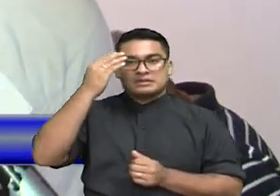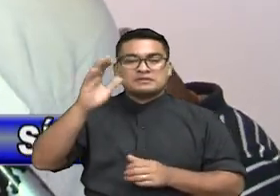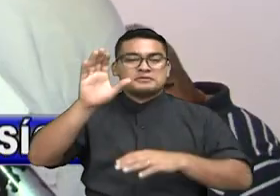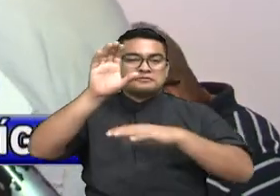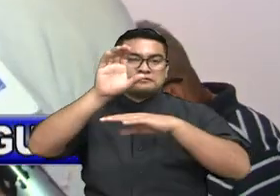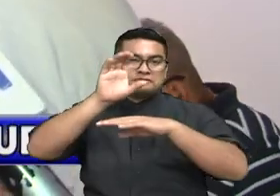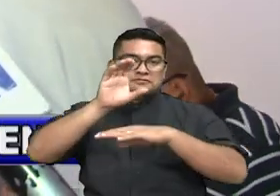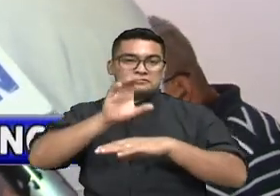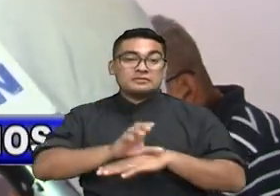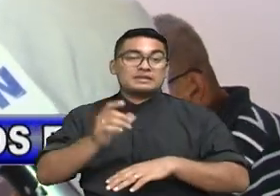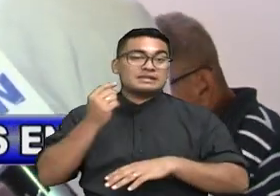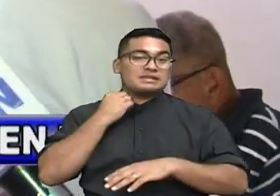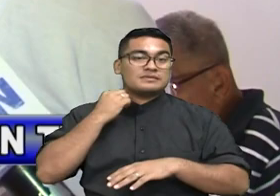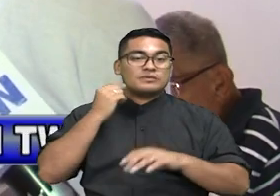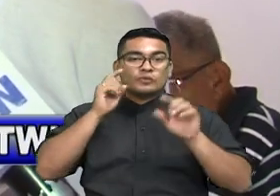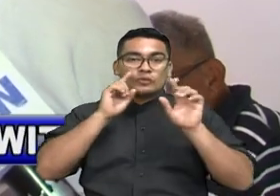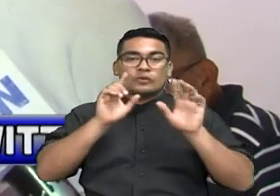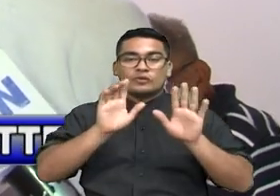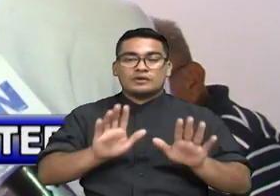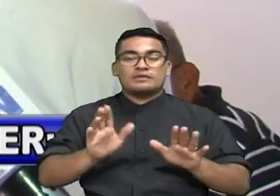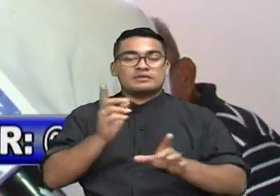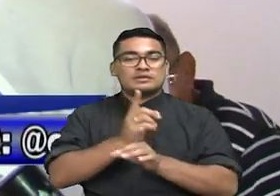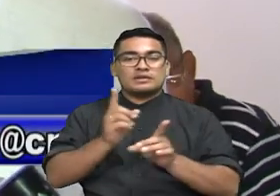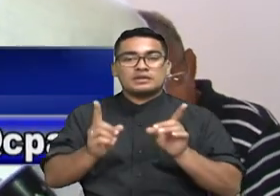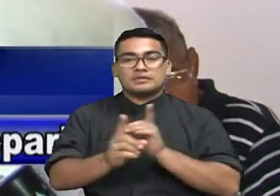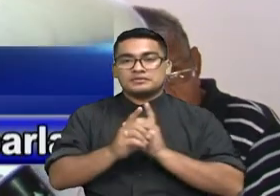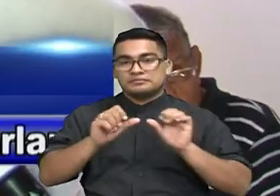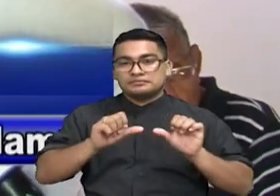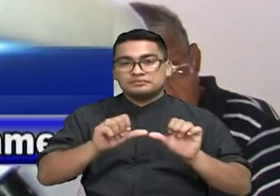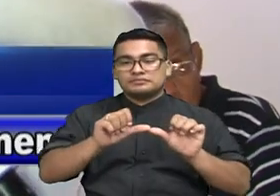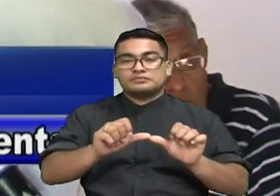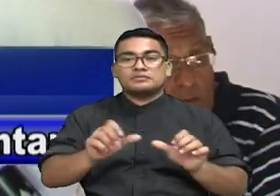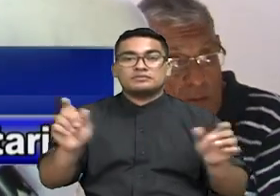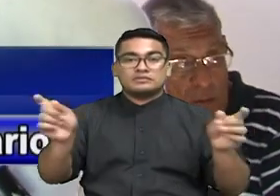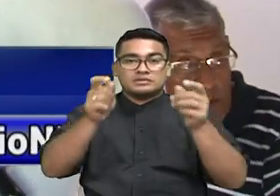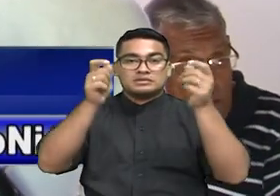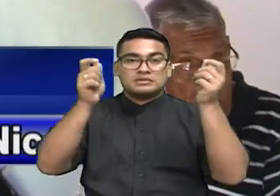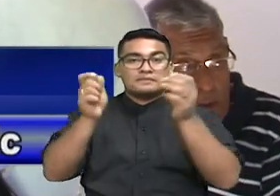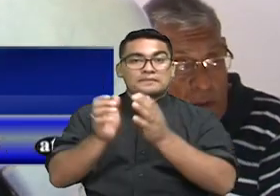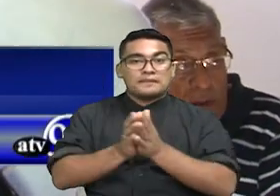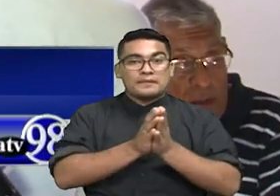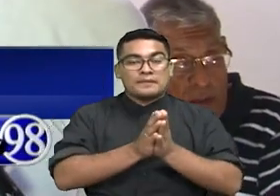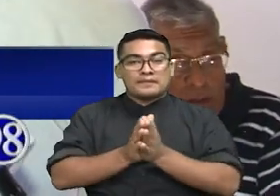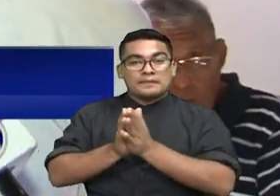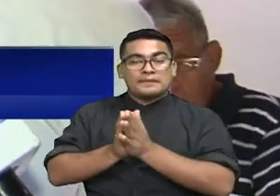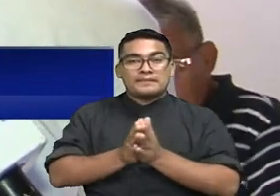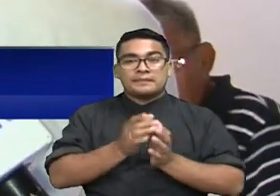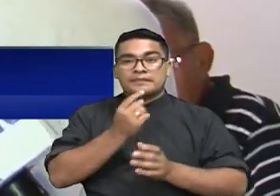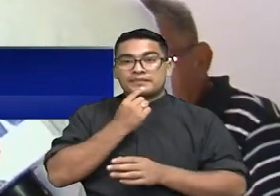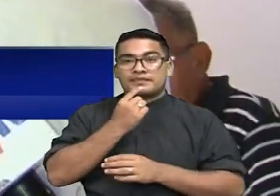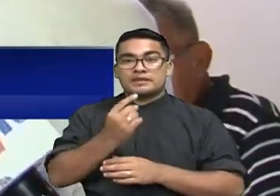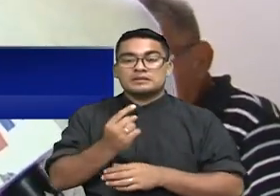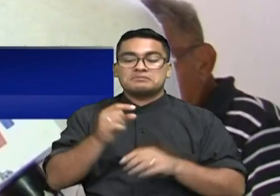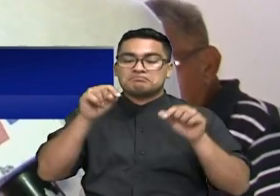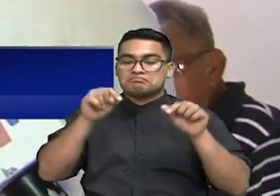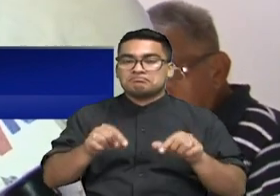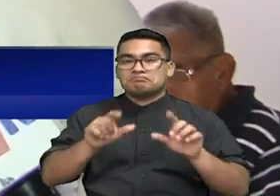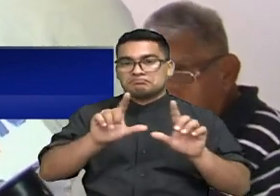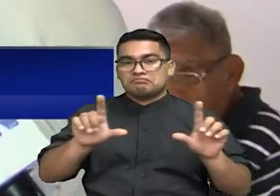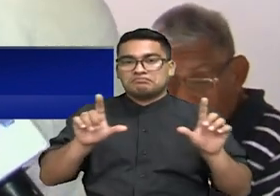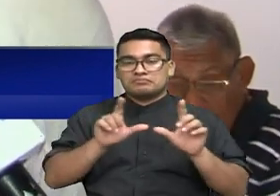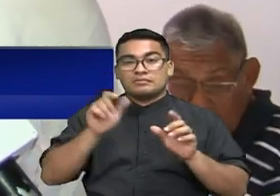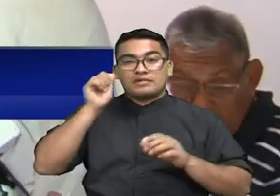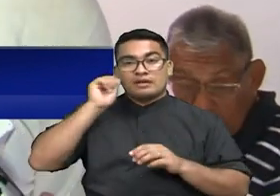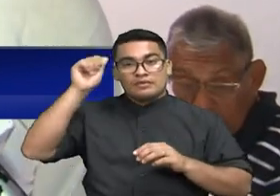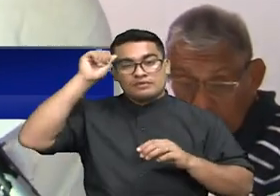tradiciones siempre hay que rescatarlas y hay que siempre mantenerlas, como es la celebración a la Concepción de María. Y pues aquí celebrando con los adultos